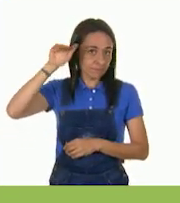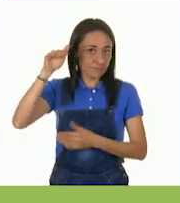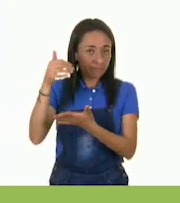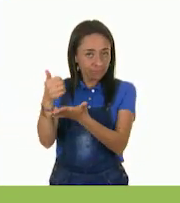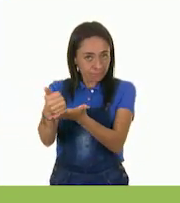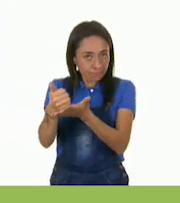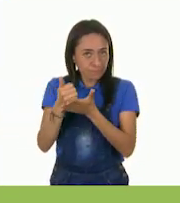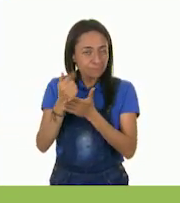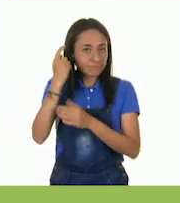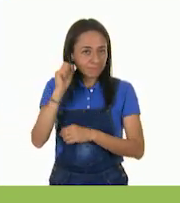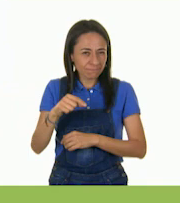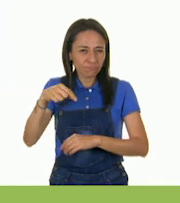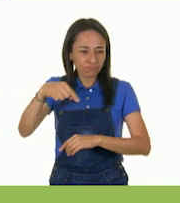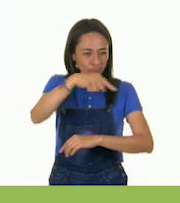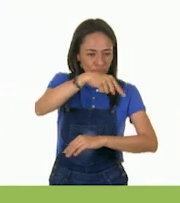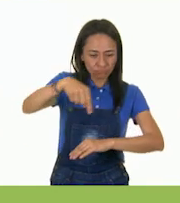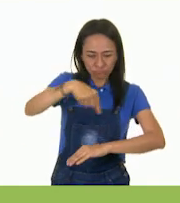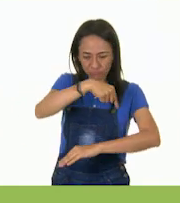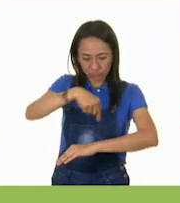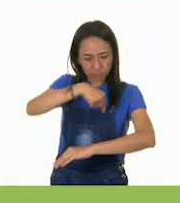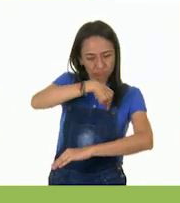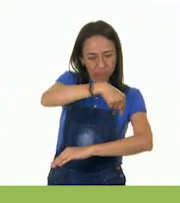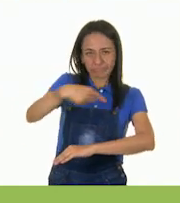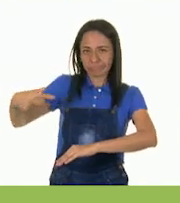recortar las líneas marcadas